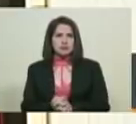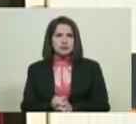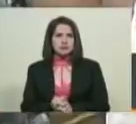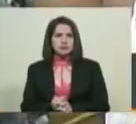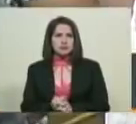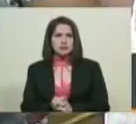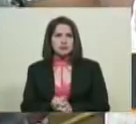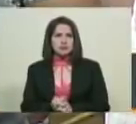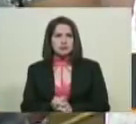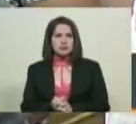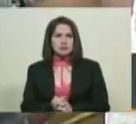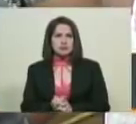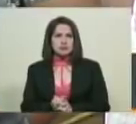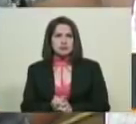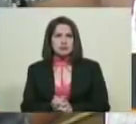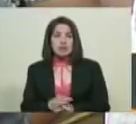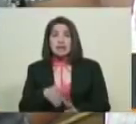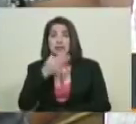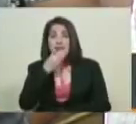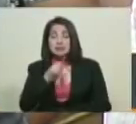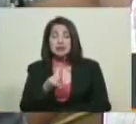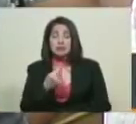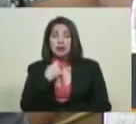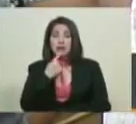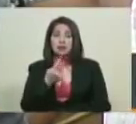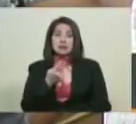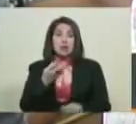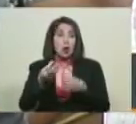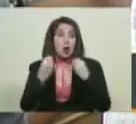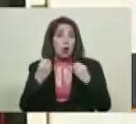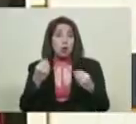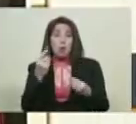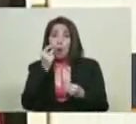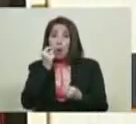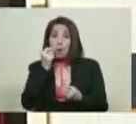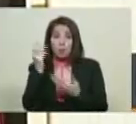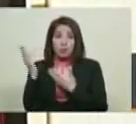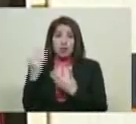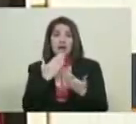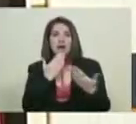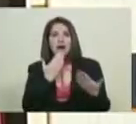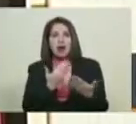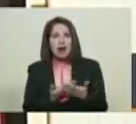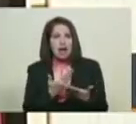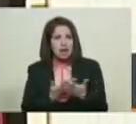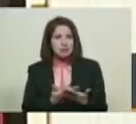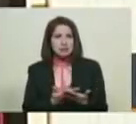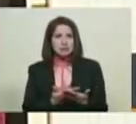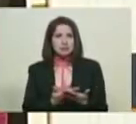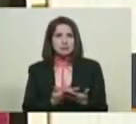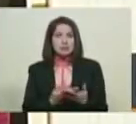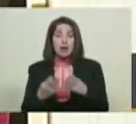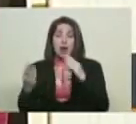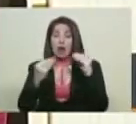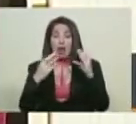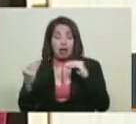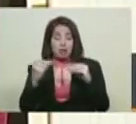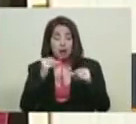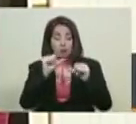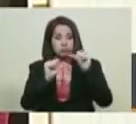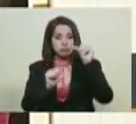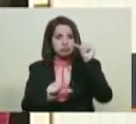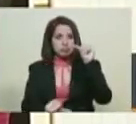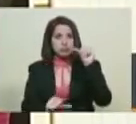50. Le doy muchas gracias a Félix Antonio por las palabras que nos ha dado y le doy gracias a la